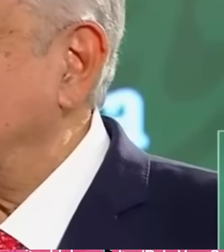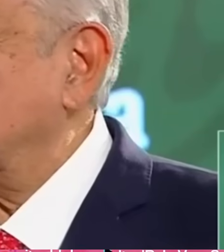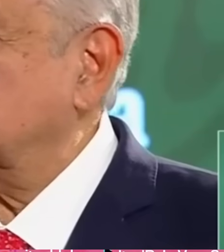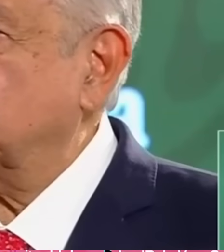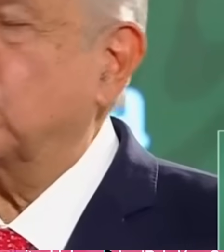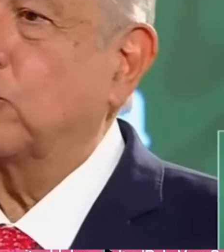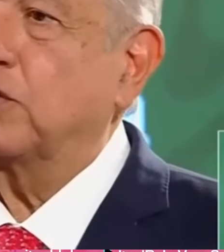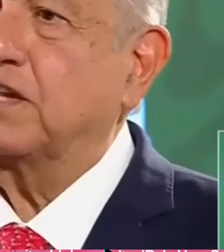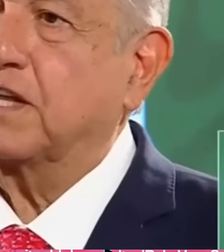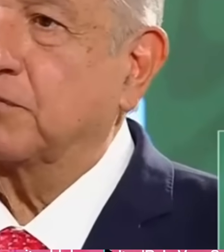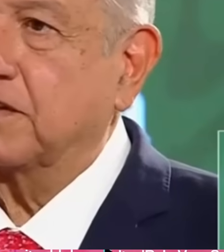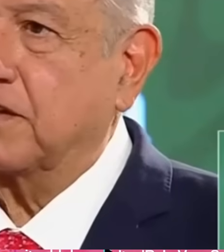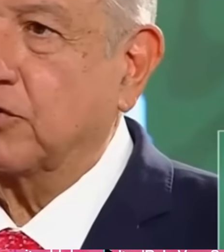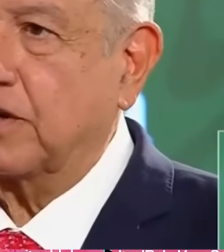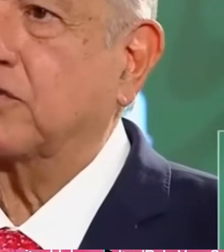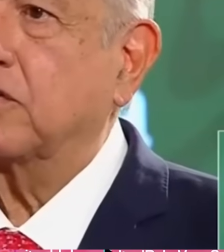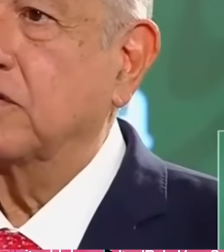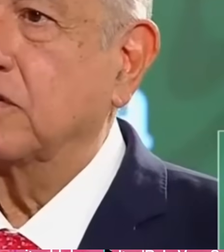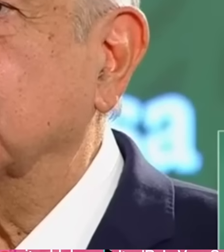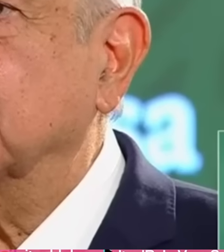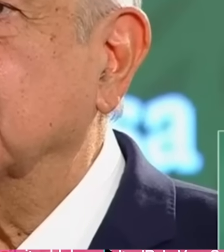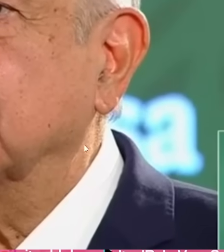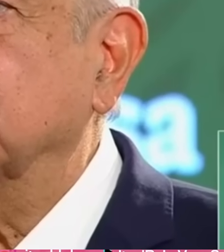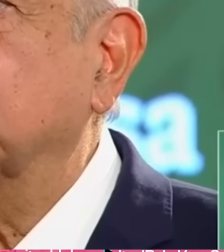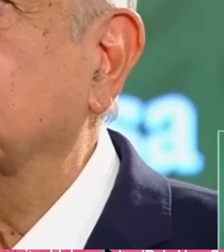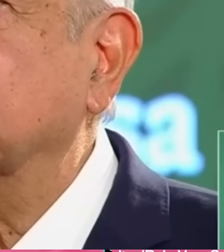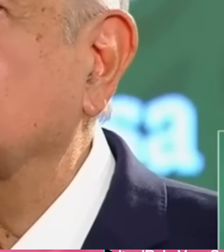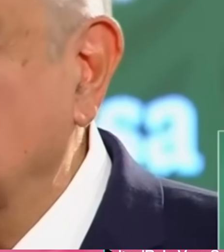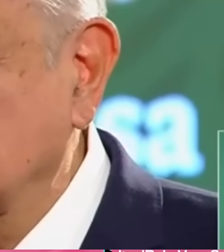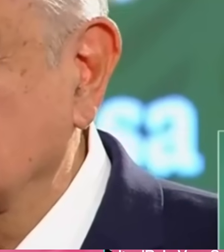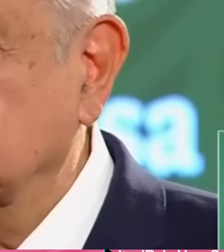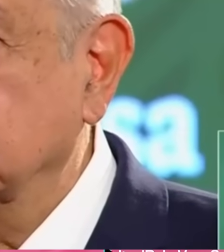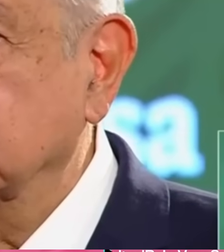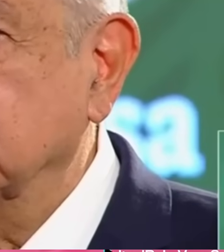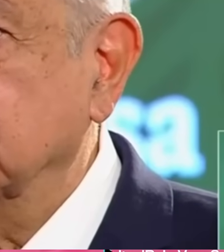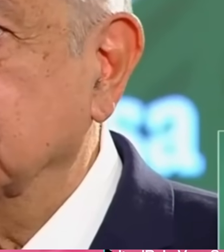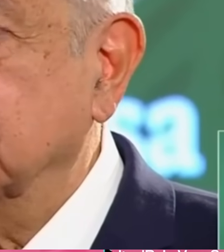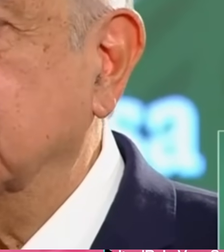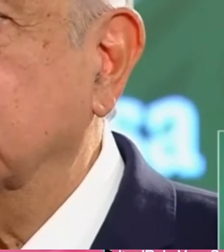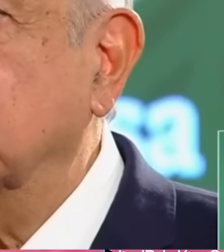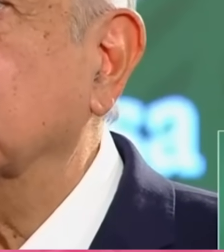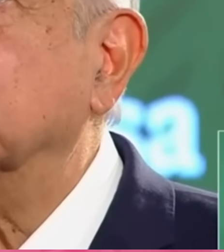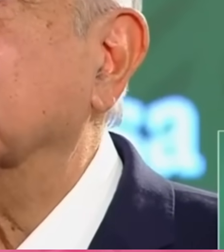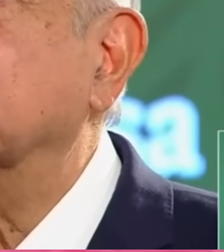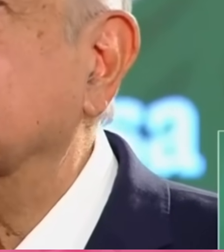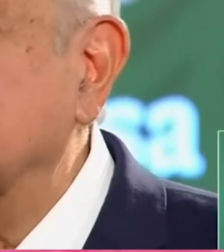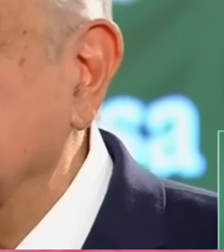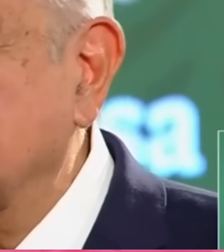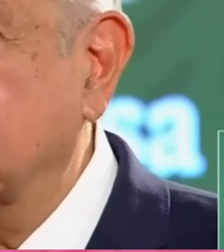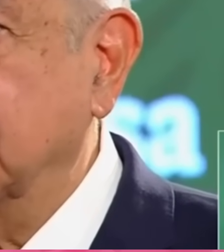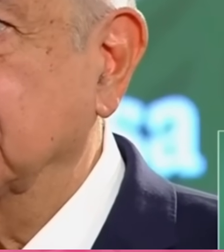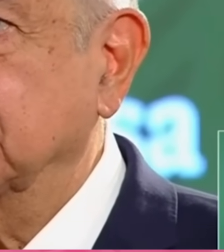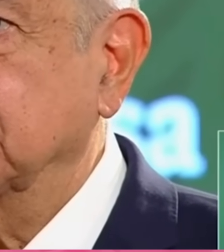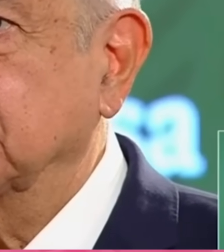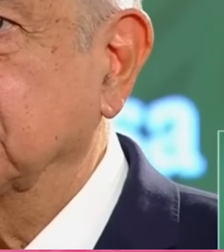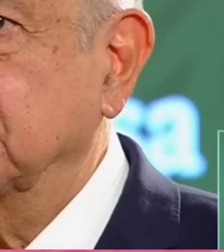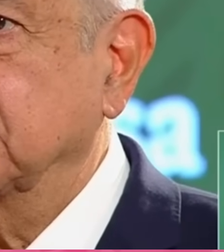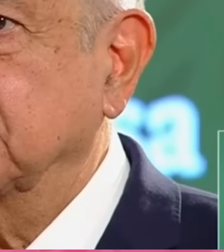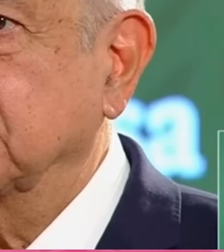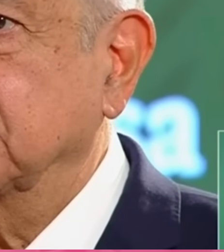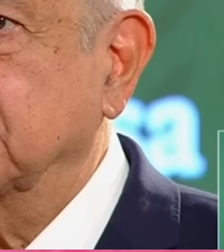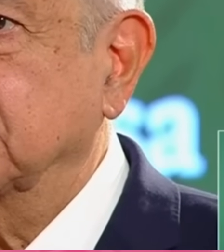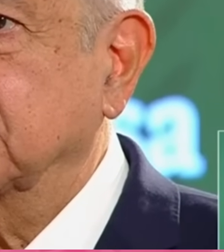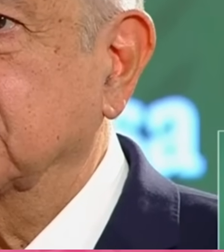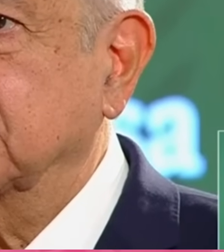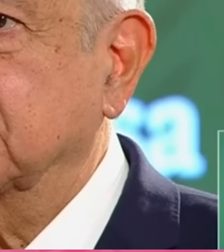políticamente correcto lo jurídicamente correcto no información del señor Cabeza de Vaca